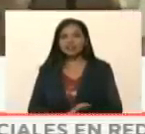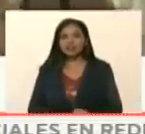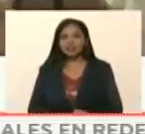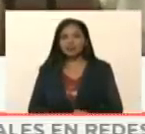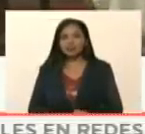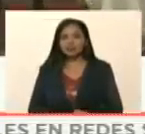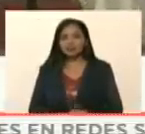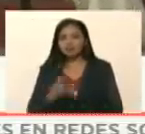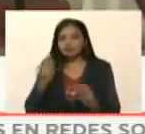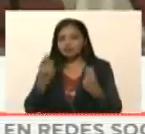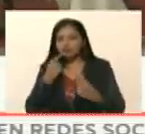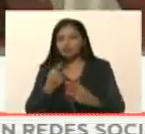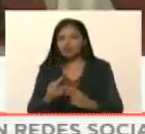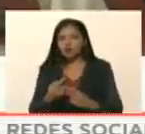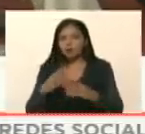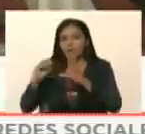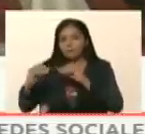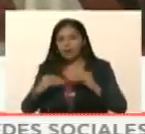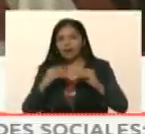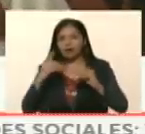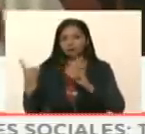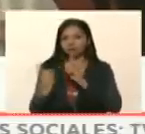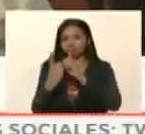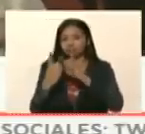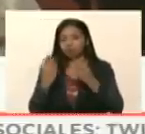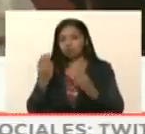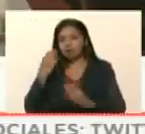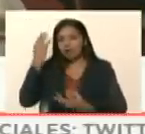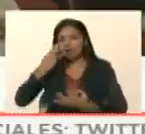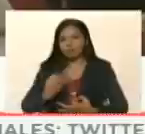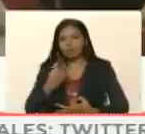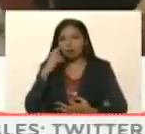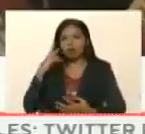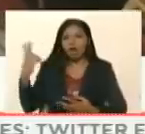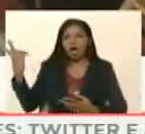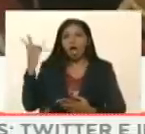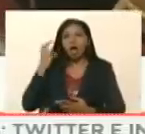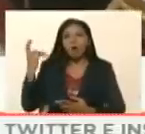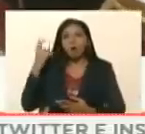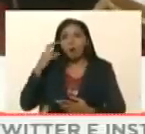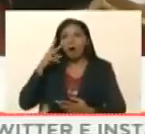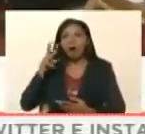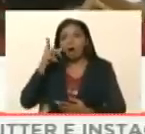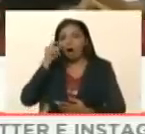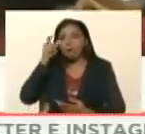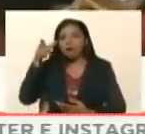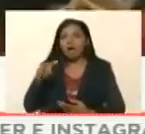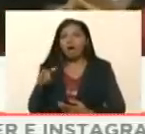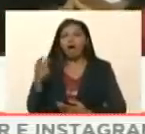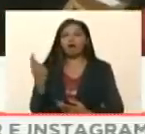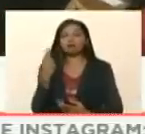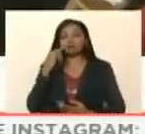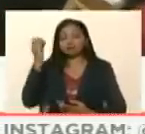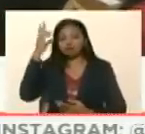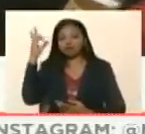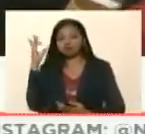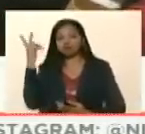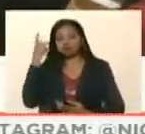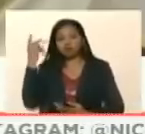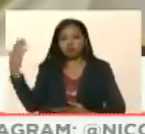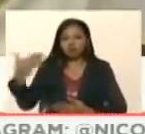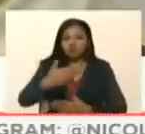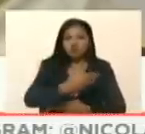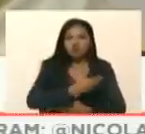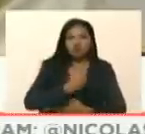Mucho, mucho me habló de cosas que nosotros creemos, pero cuando uno las escucha en un hombre de esta sabiduría, que recoge la